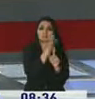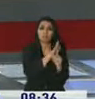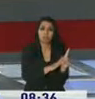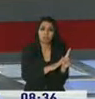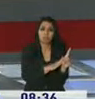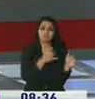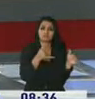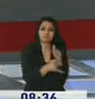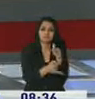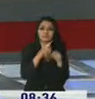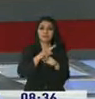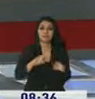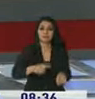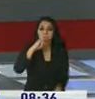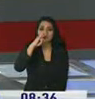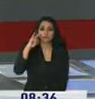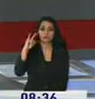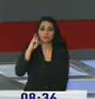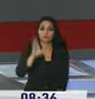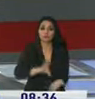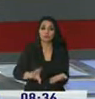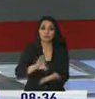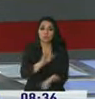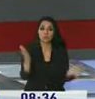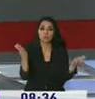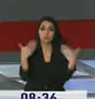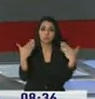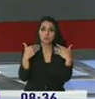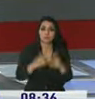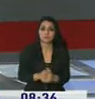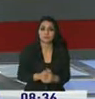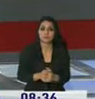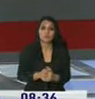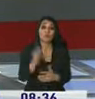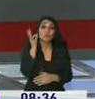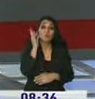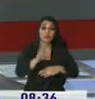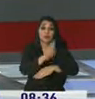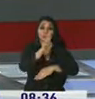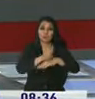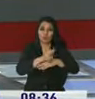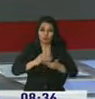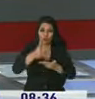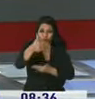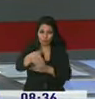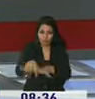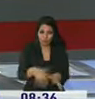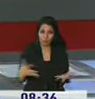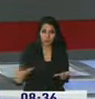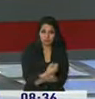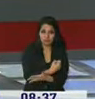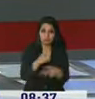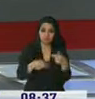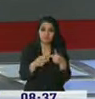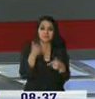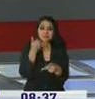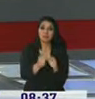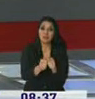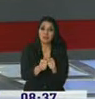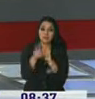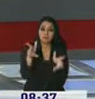a varios estudiantes en un plantel de Guayaquil. La computadora de la rectora, que fue separada del colegio, y los teléfonos de